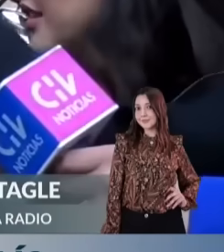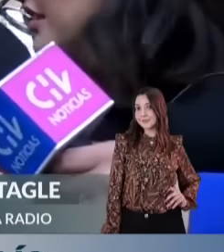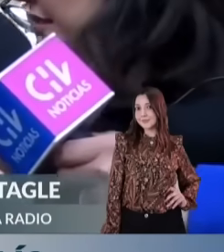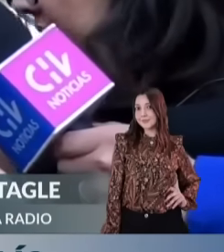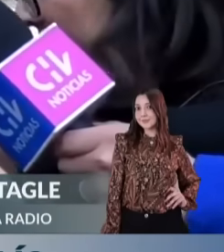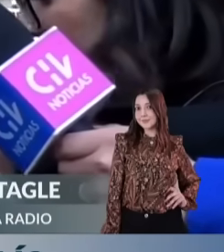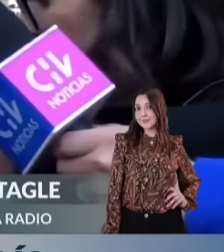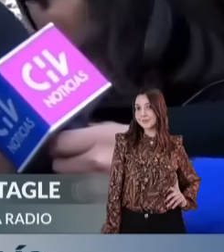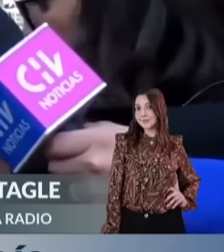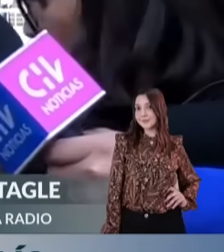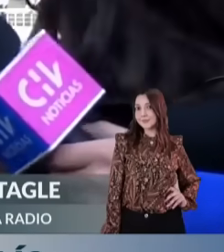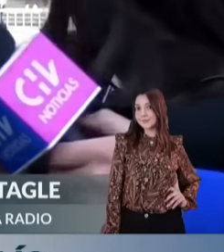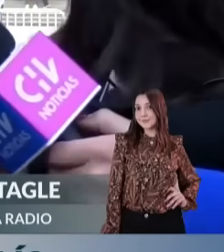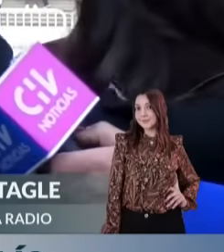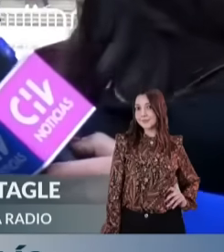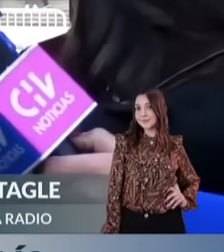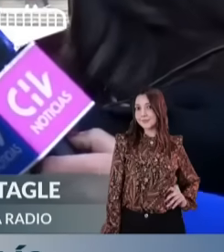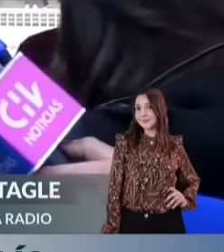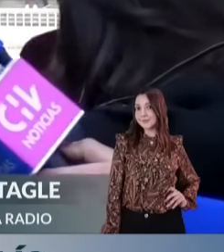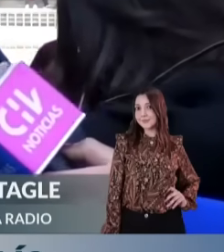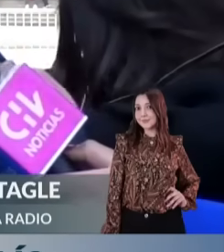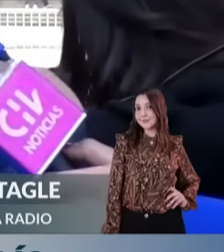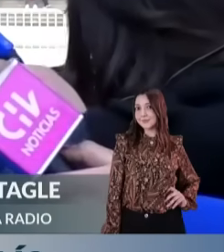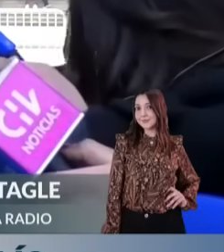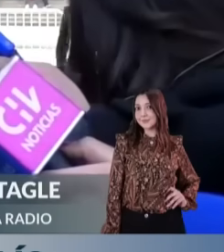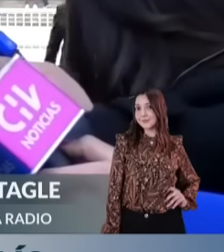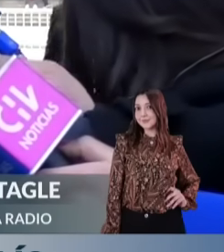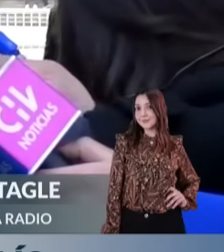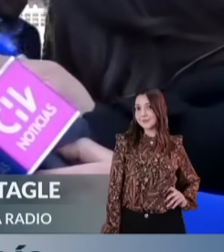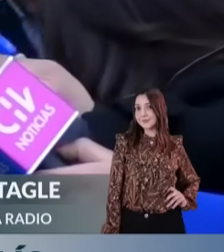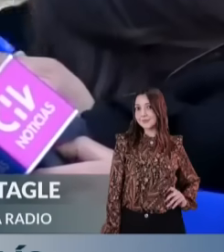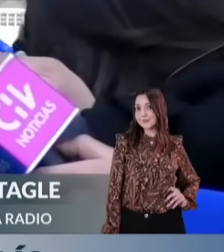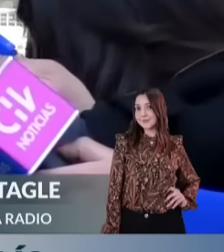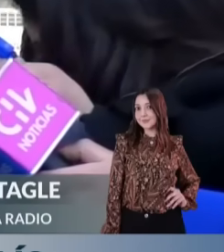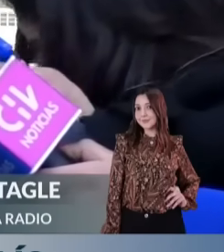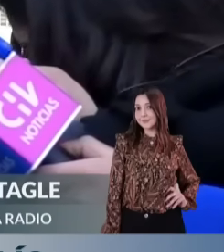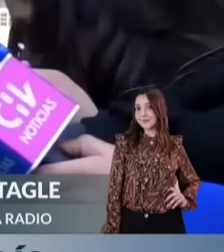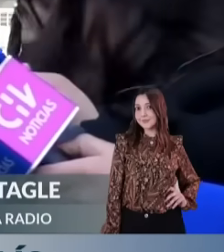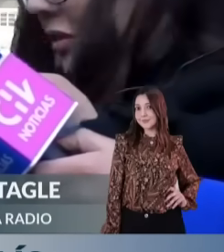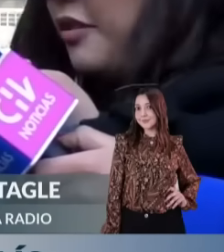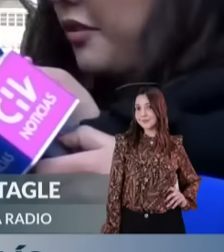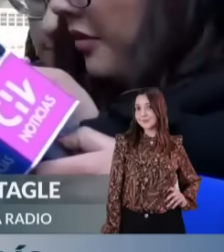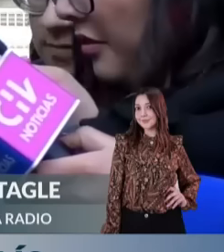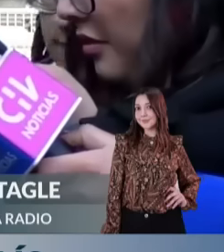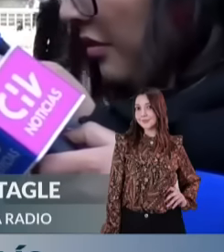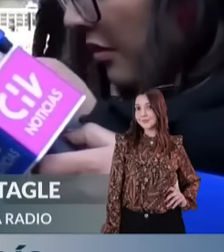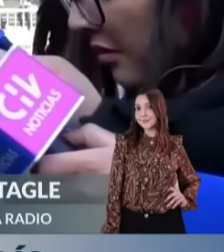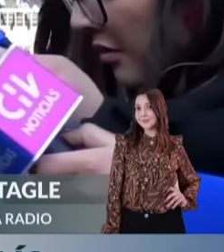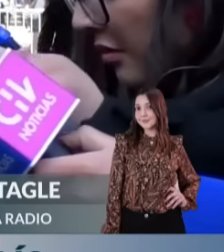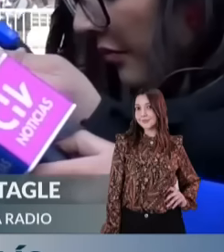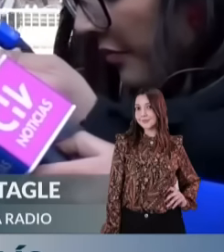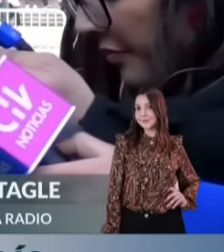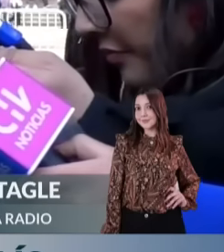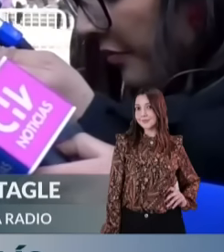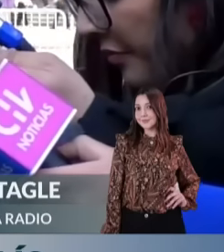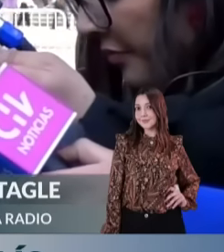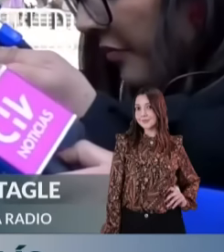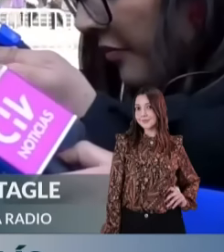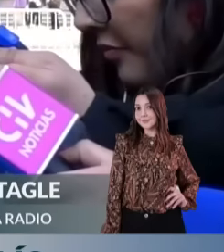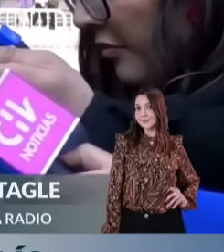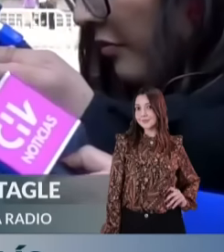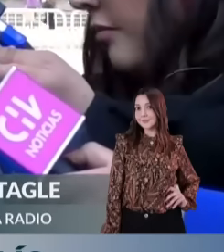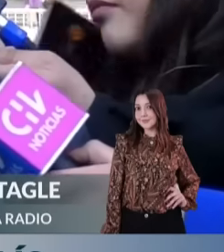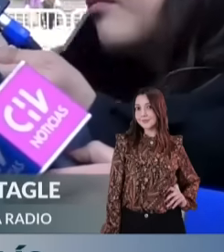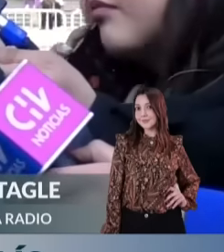en donde le preguntan, además del caso de Democracia Viva, por la ahora renunciada subsecretaria de Cultura, Andrea